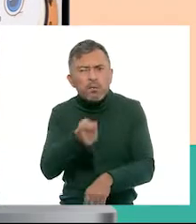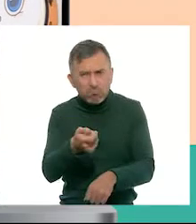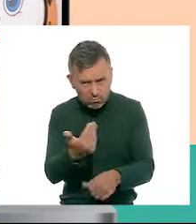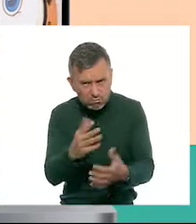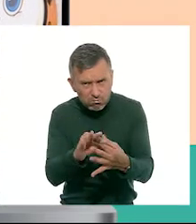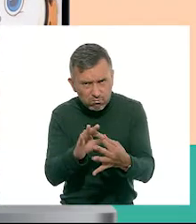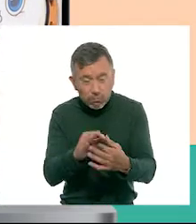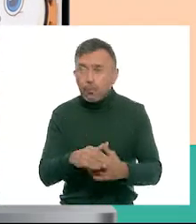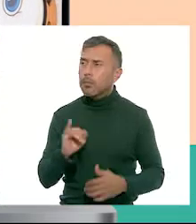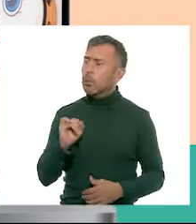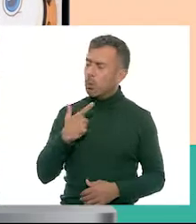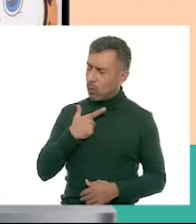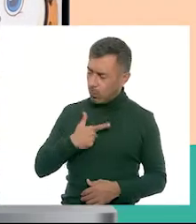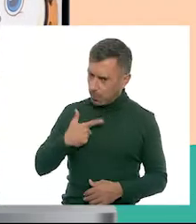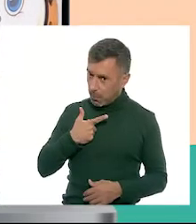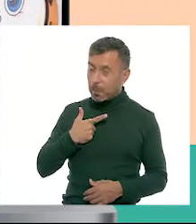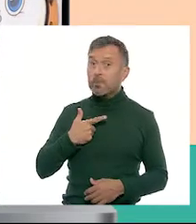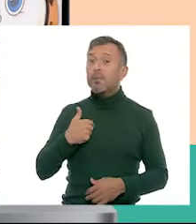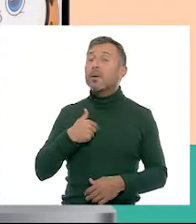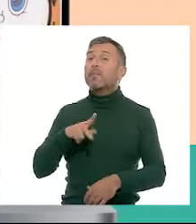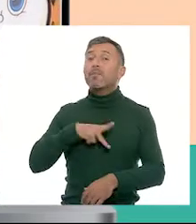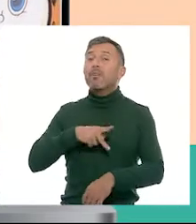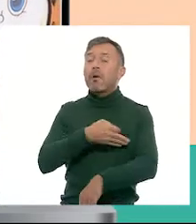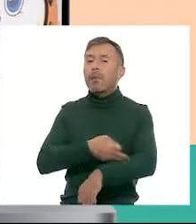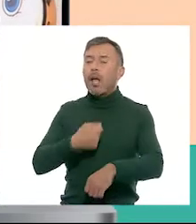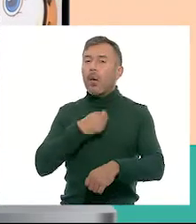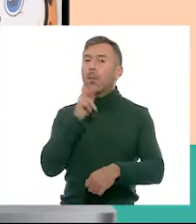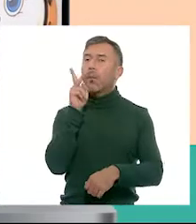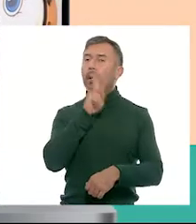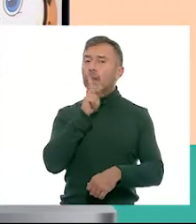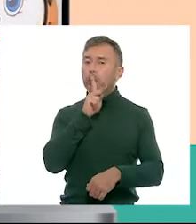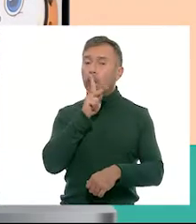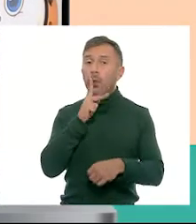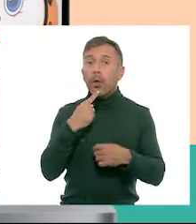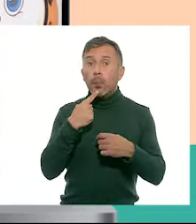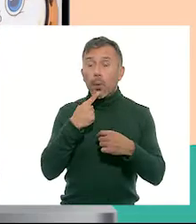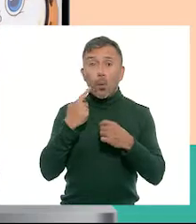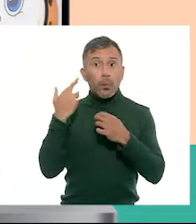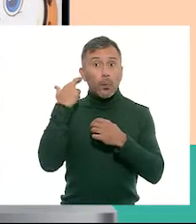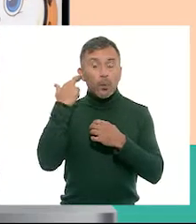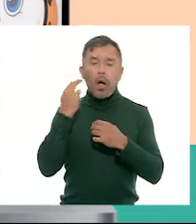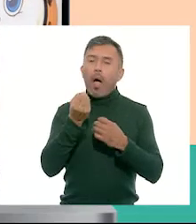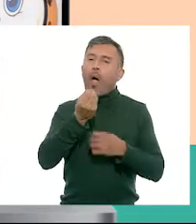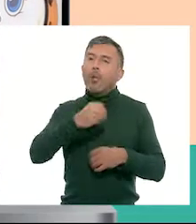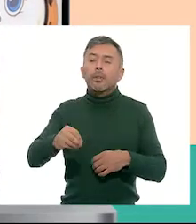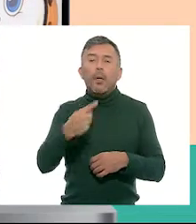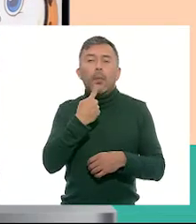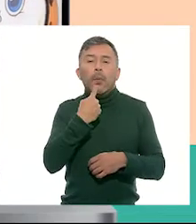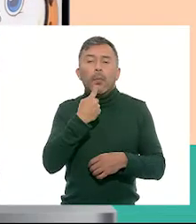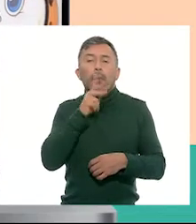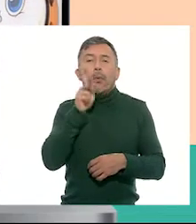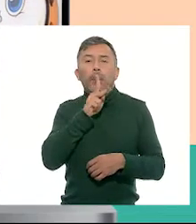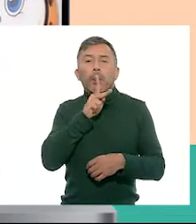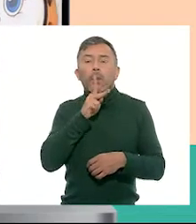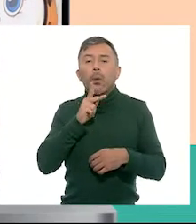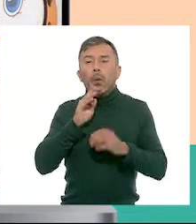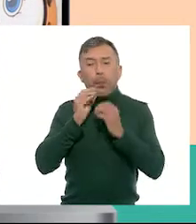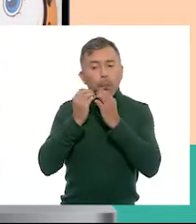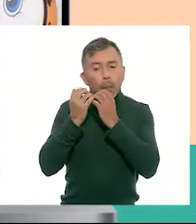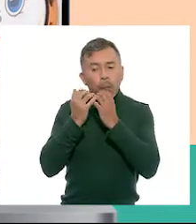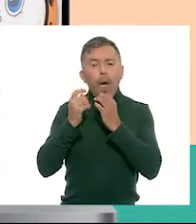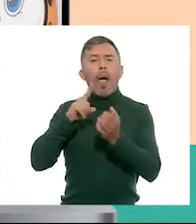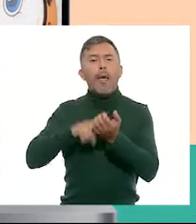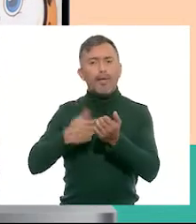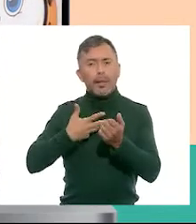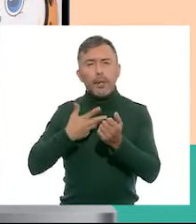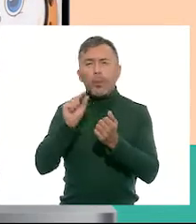familia es la de los alientos. Para sonar, necesitamos que nos soplen. Y muchos de nosotros contamos con pequeños